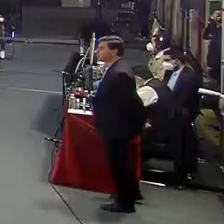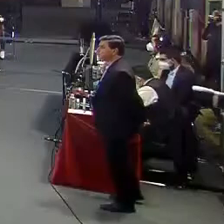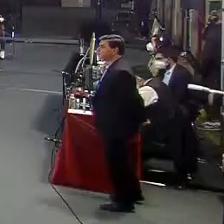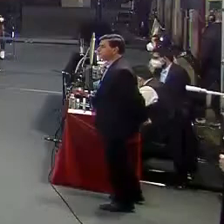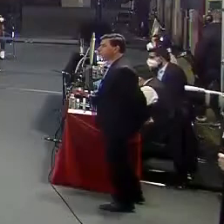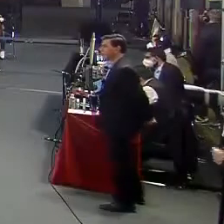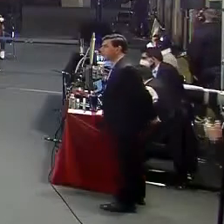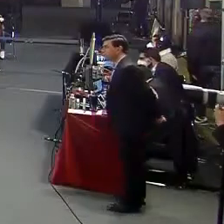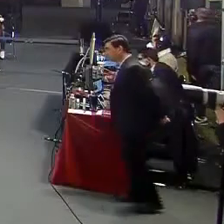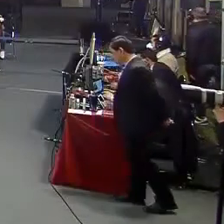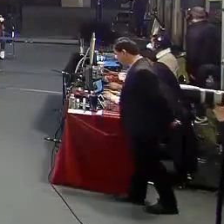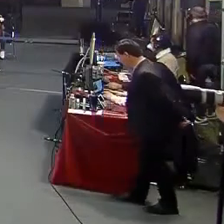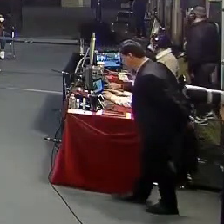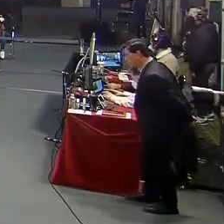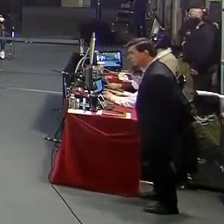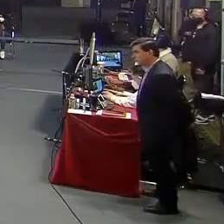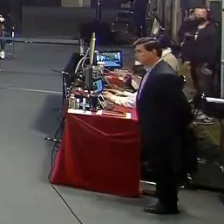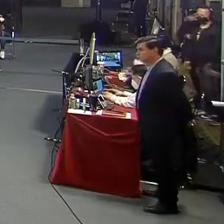Para